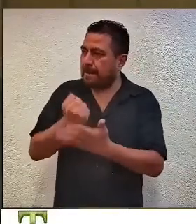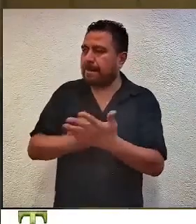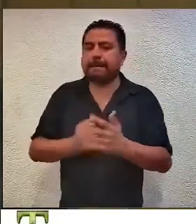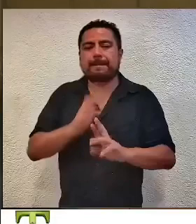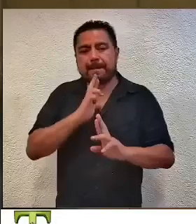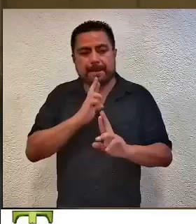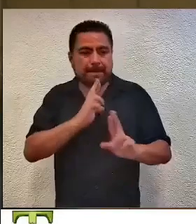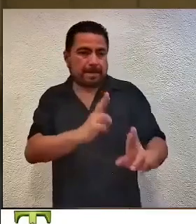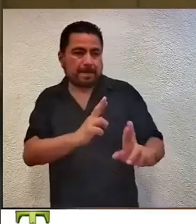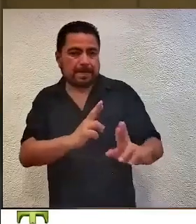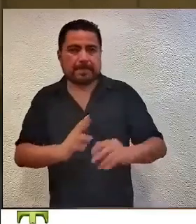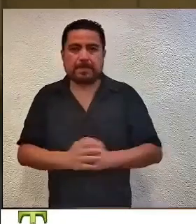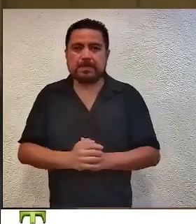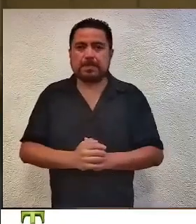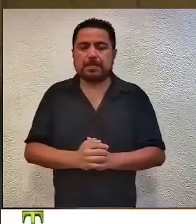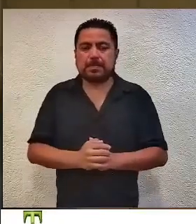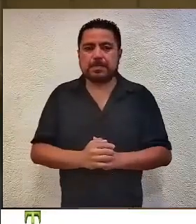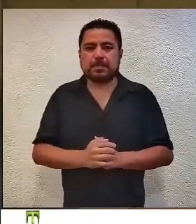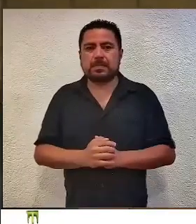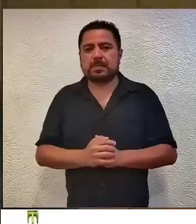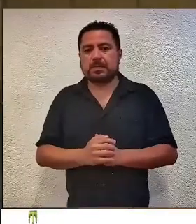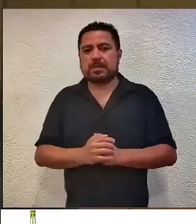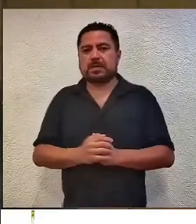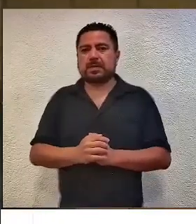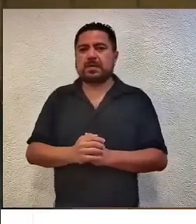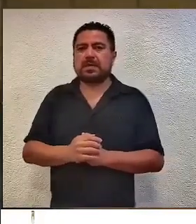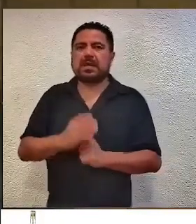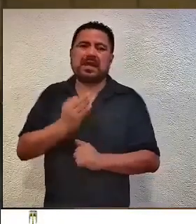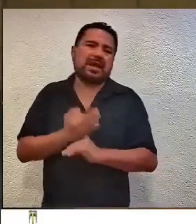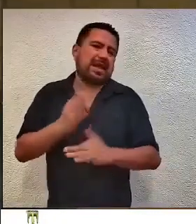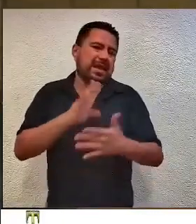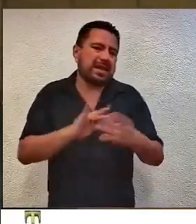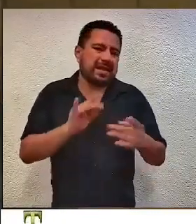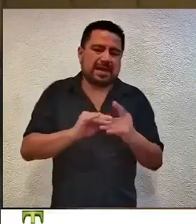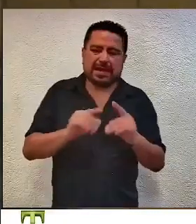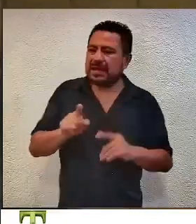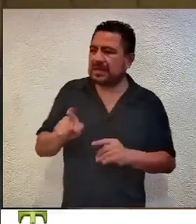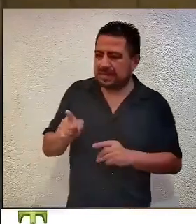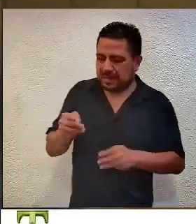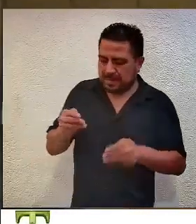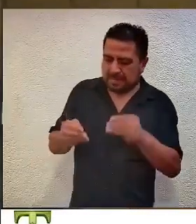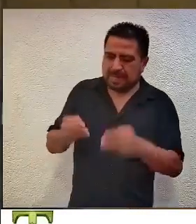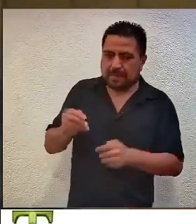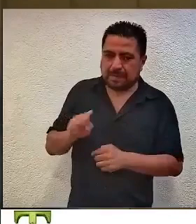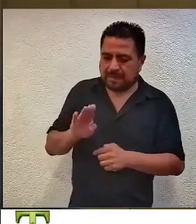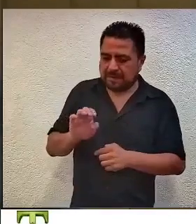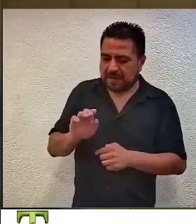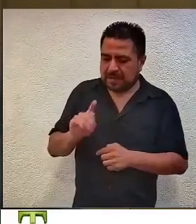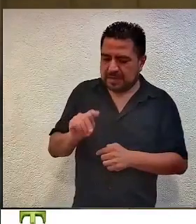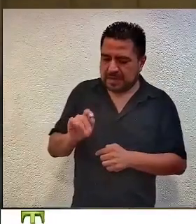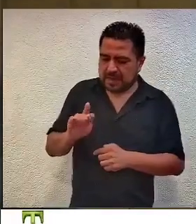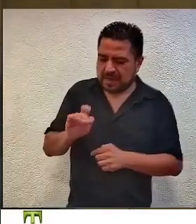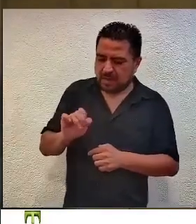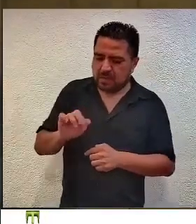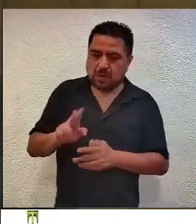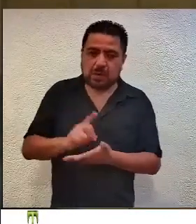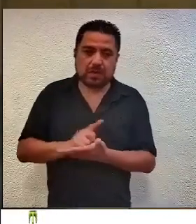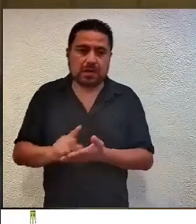resolución, y en parte lo señalaba el magistrado Betancourt, si la resolución fue apegada a derecho o